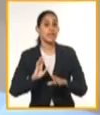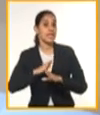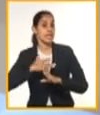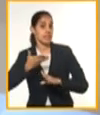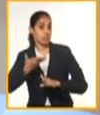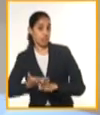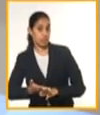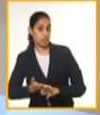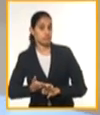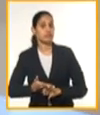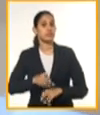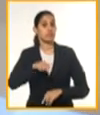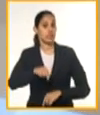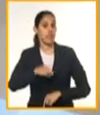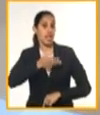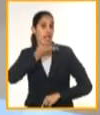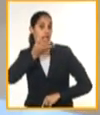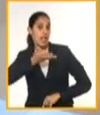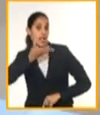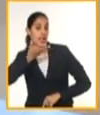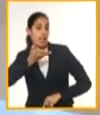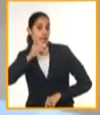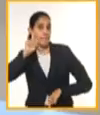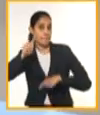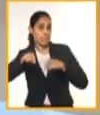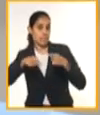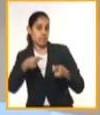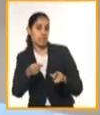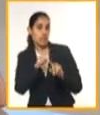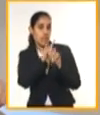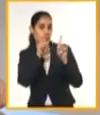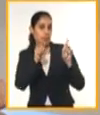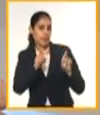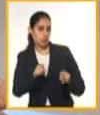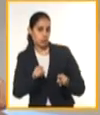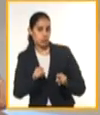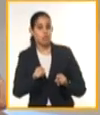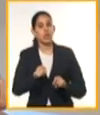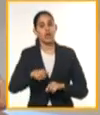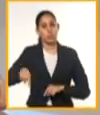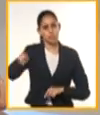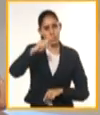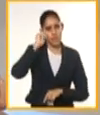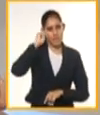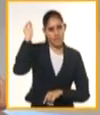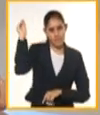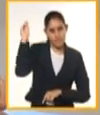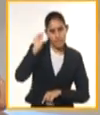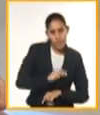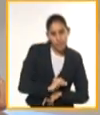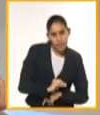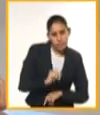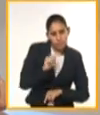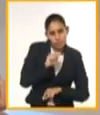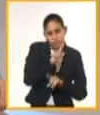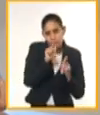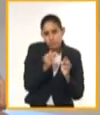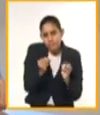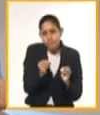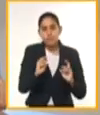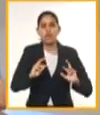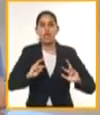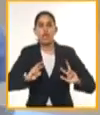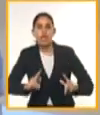ya se aproxima este evento, hay una pregunta que es la que yo quiero compartir hoy con ustedes. Se está reiterando,